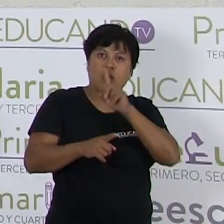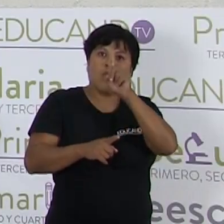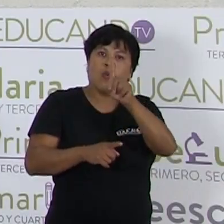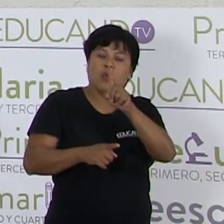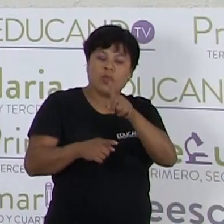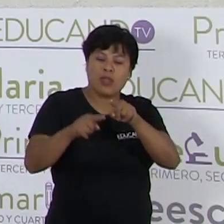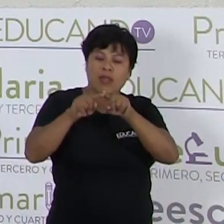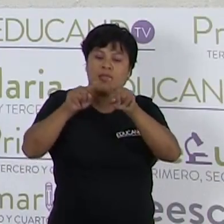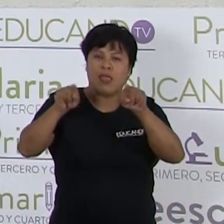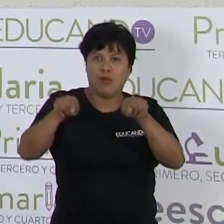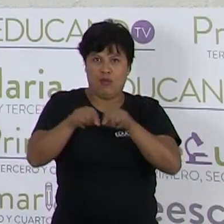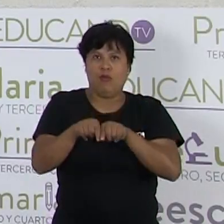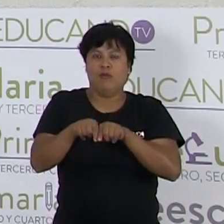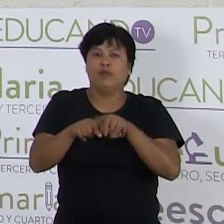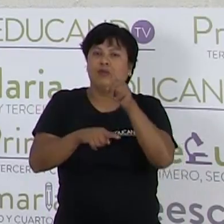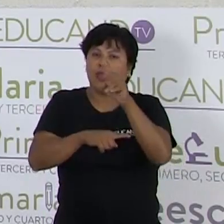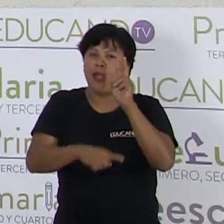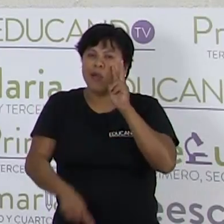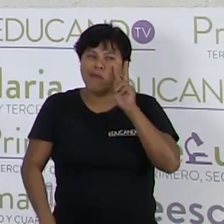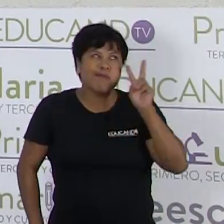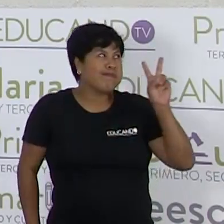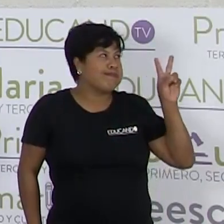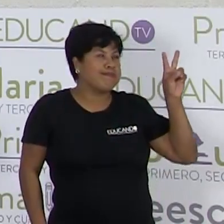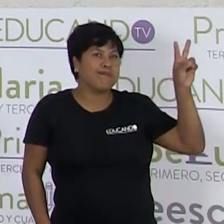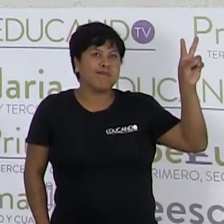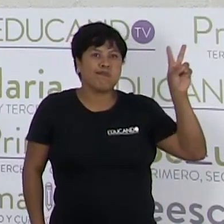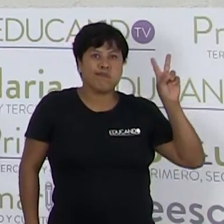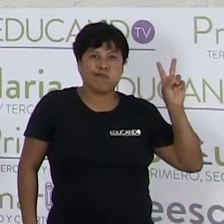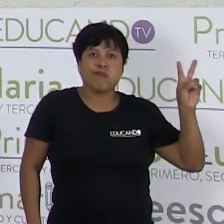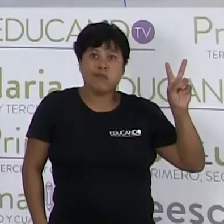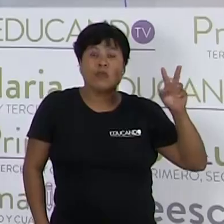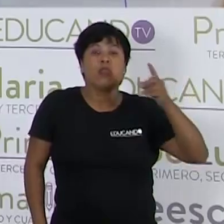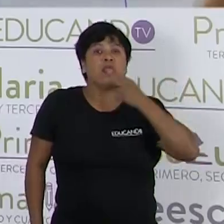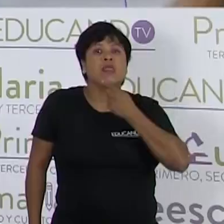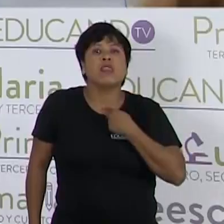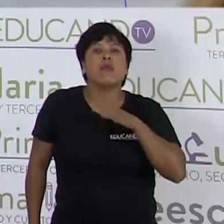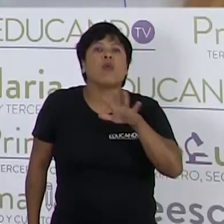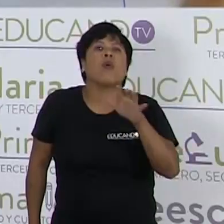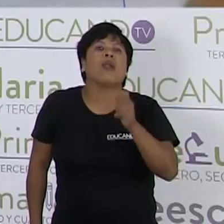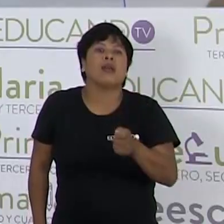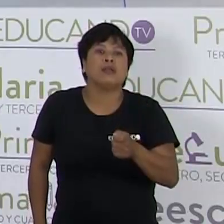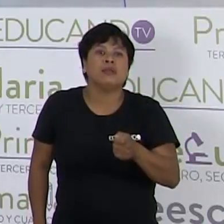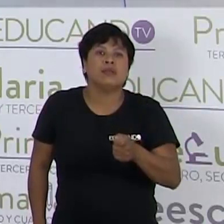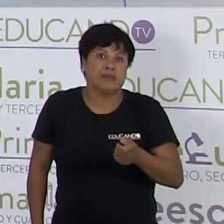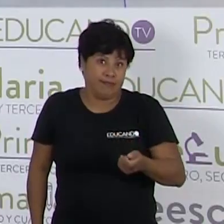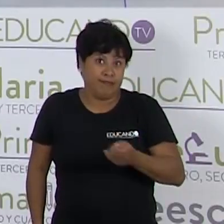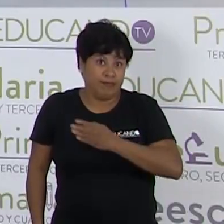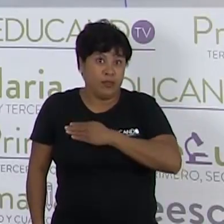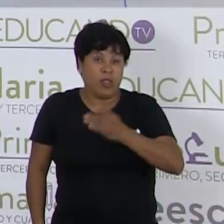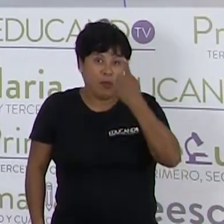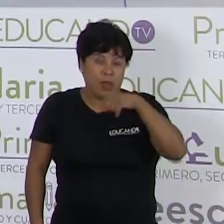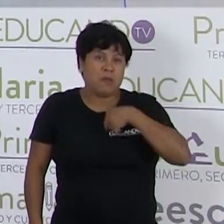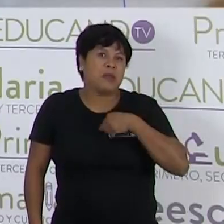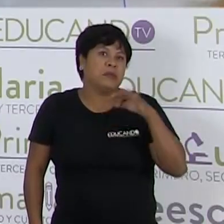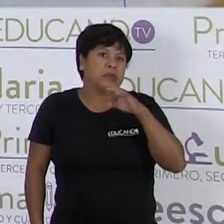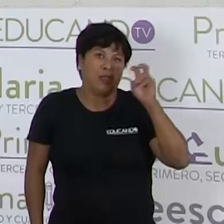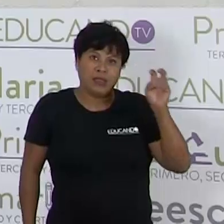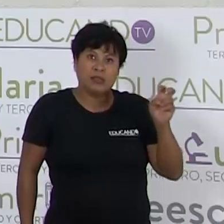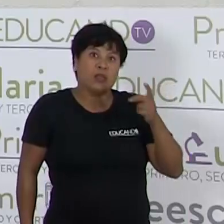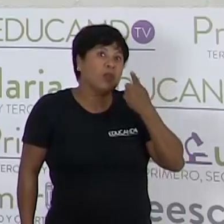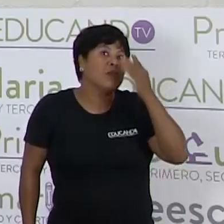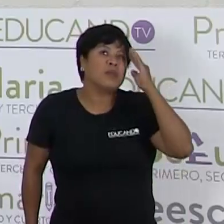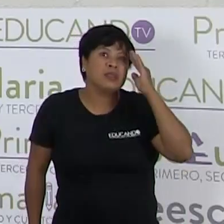un rectángulo. Observa de todos estos que están aquí y dime cuál es. Bueno, para mí, ¿qué es este? ¿Tú qué